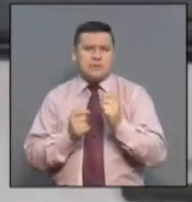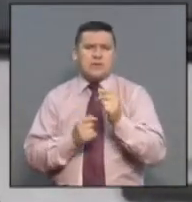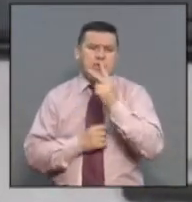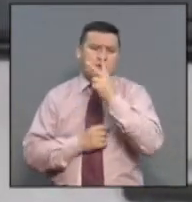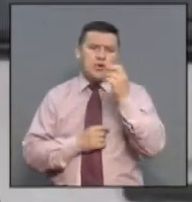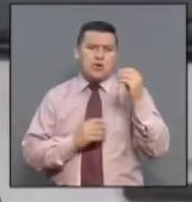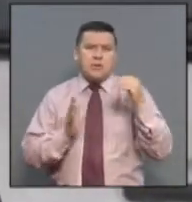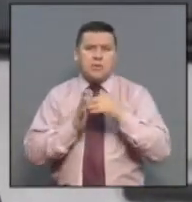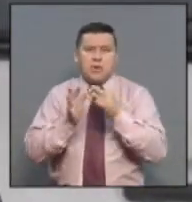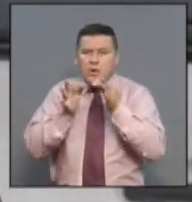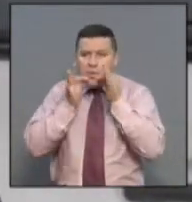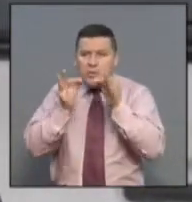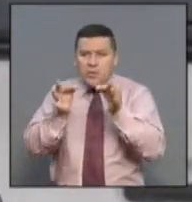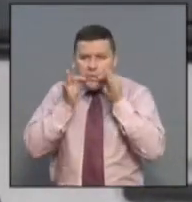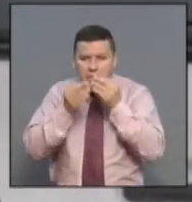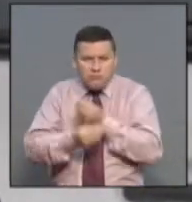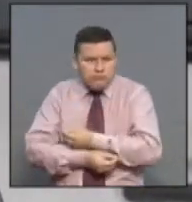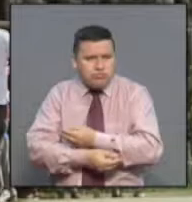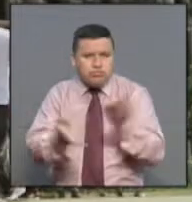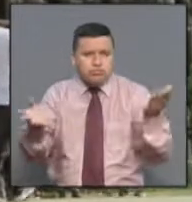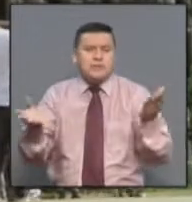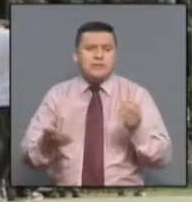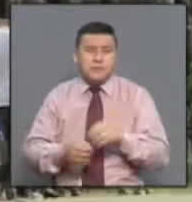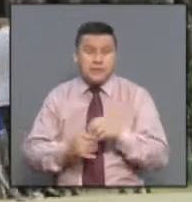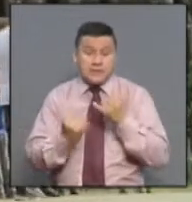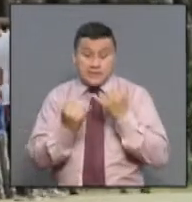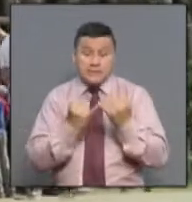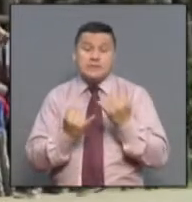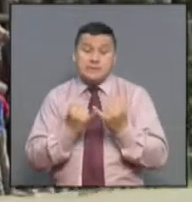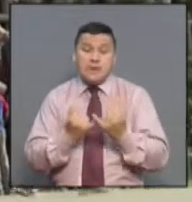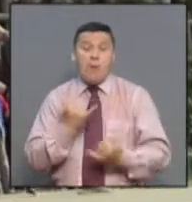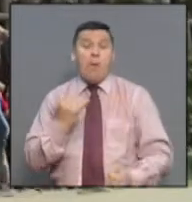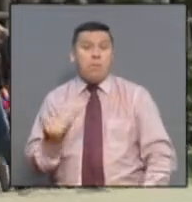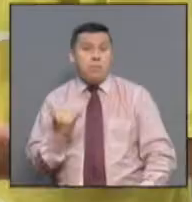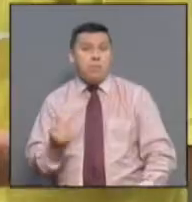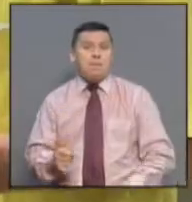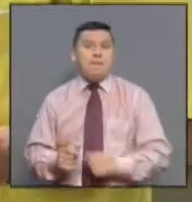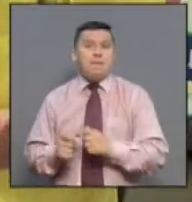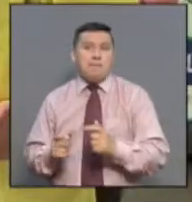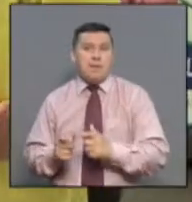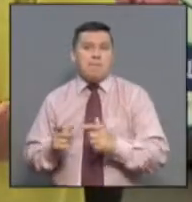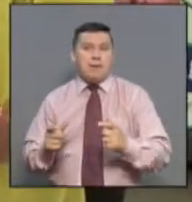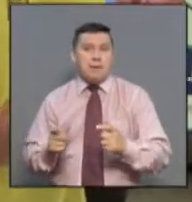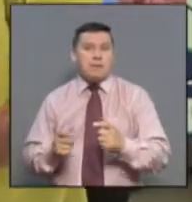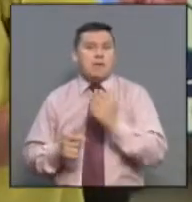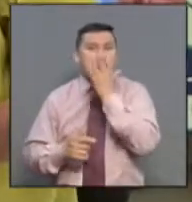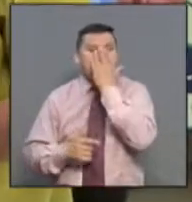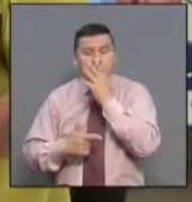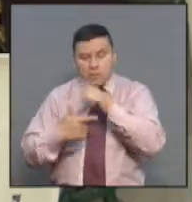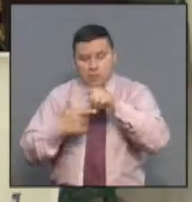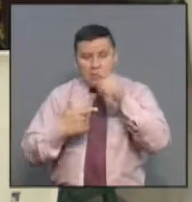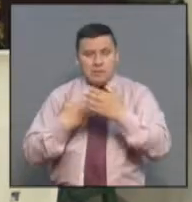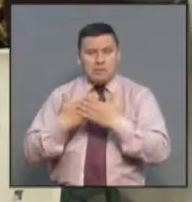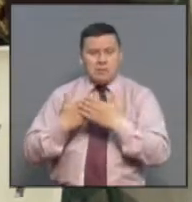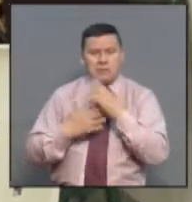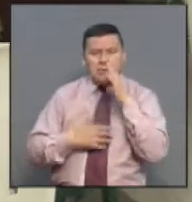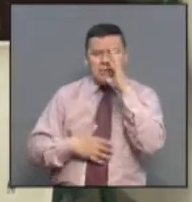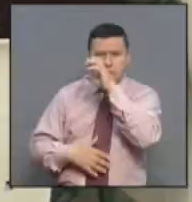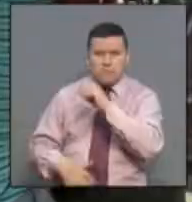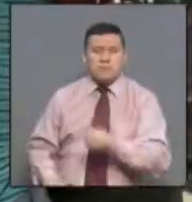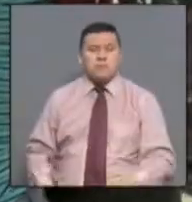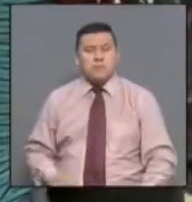200.000 condones a la población vulnerable. El SIDA sigue latente y en aumento, y estas son las cifras sobre los casos